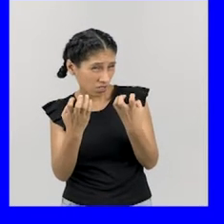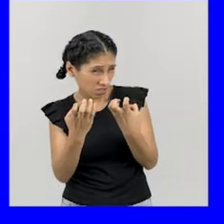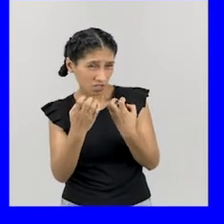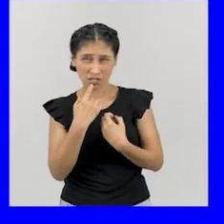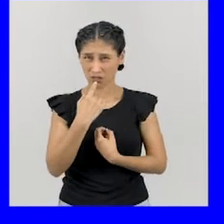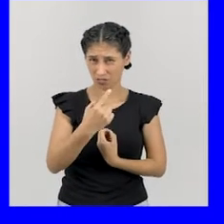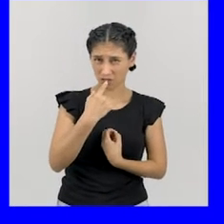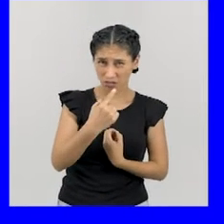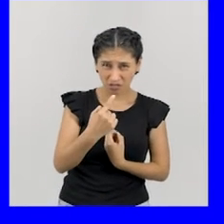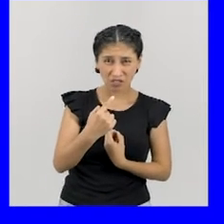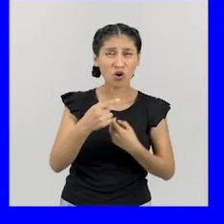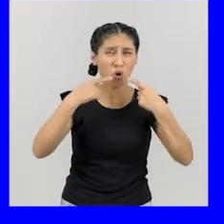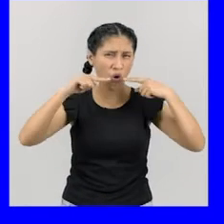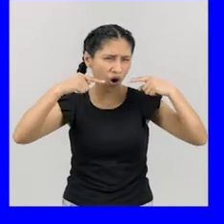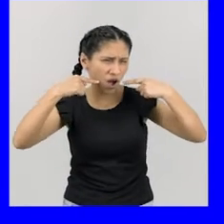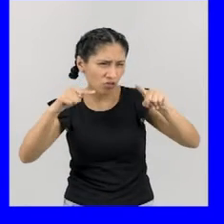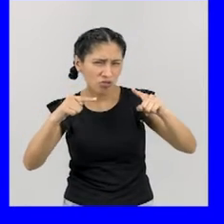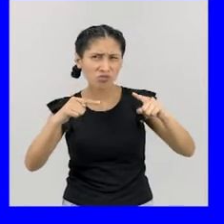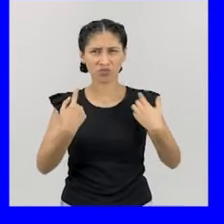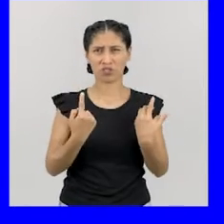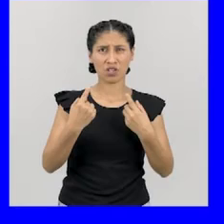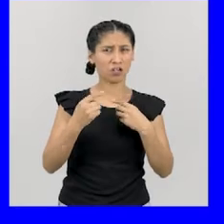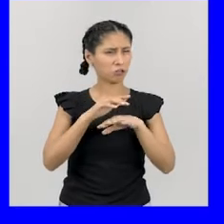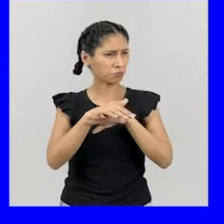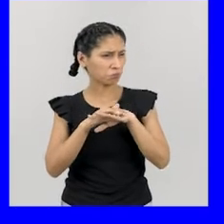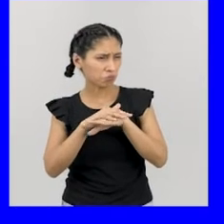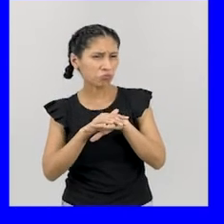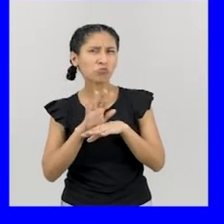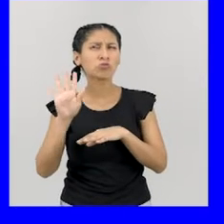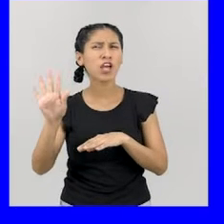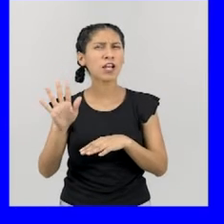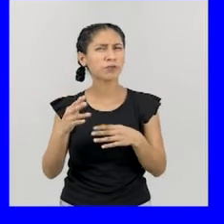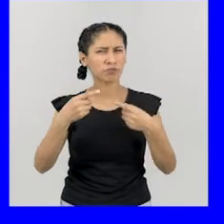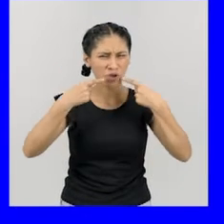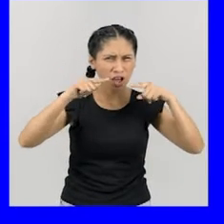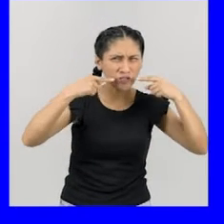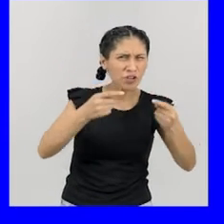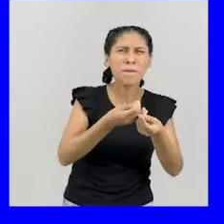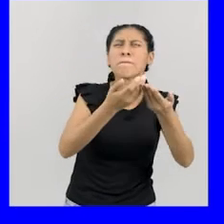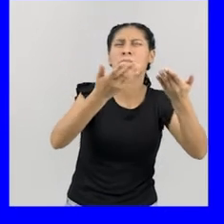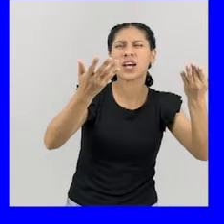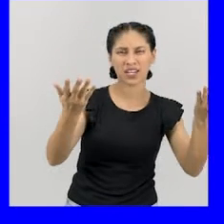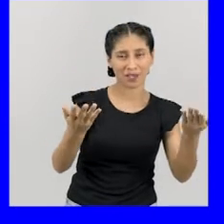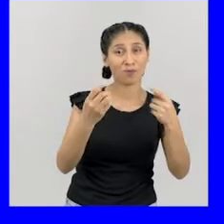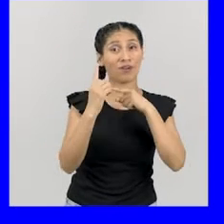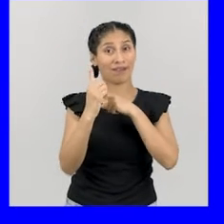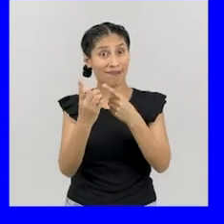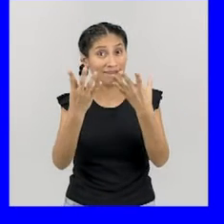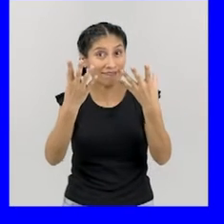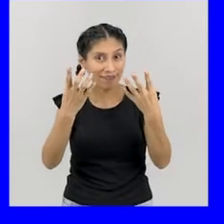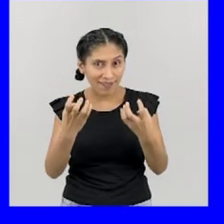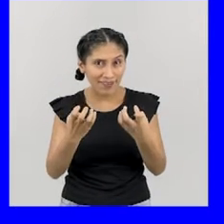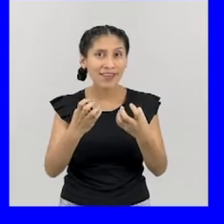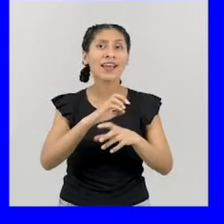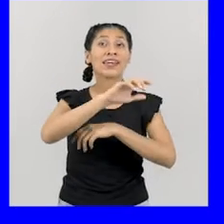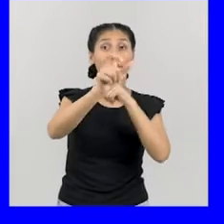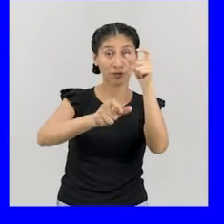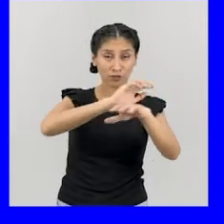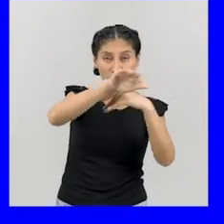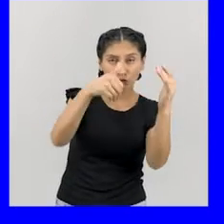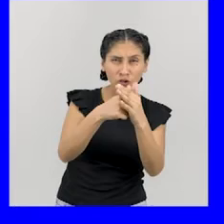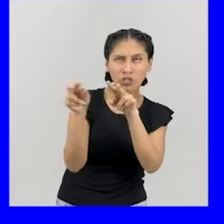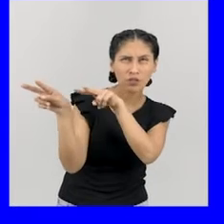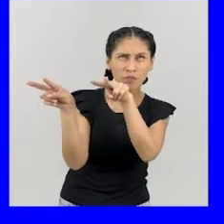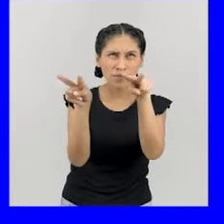la ciudad, porque se lee en el texto claramente que la intención es dar a conocer sobre los cambios en el ambiente por ausencia de